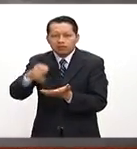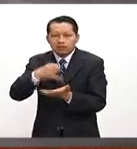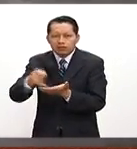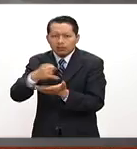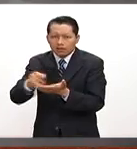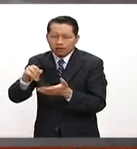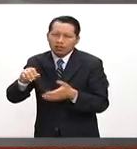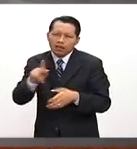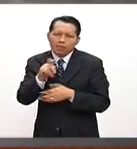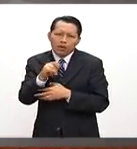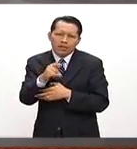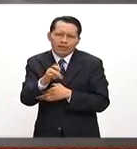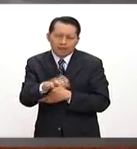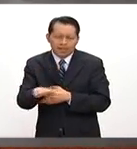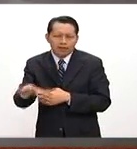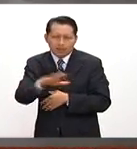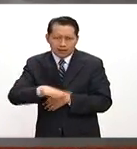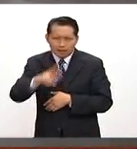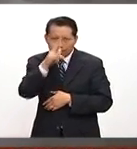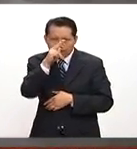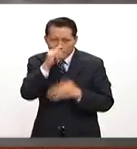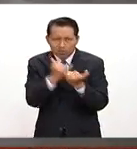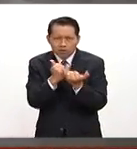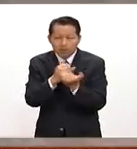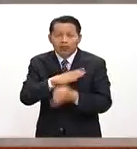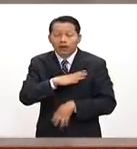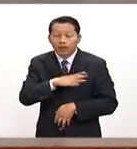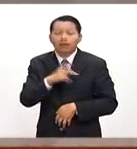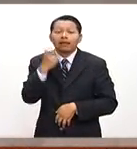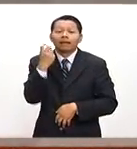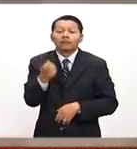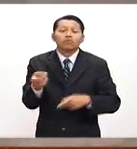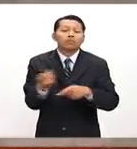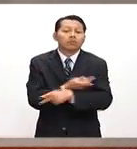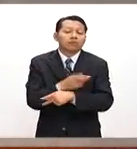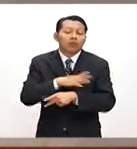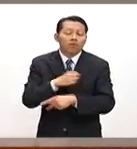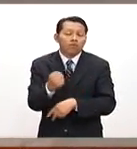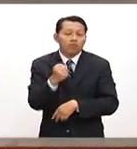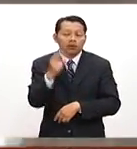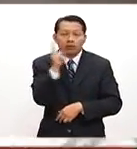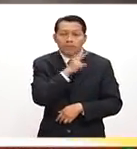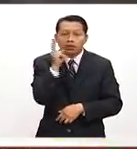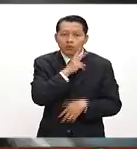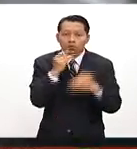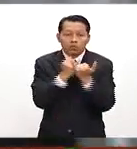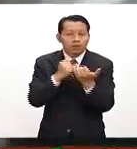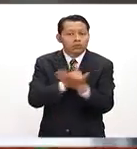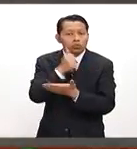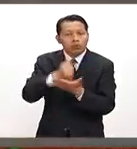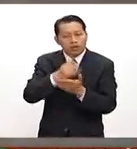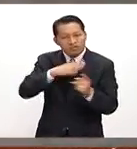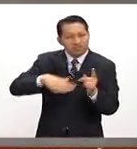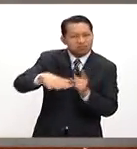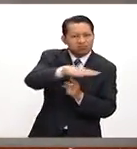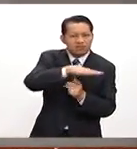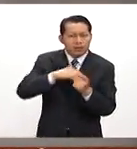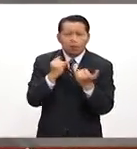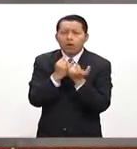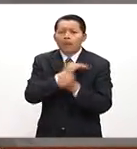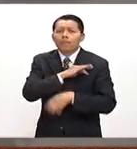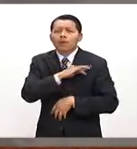poniente del municipio de Hermosillo. El fenómeno meteorológico ha generado fuertes vientos en esta ciudad y sus alrededores,